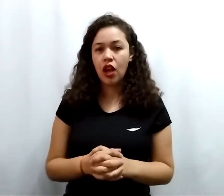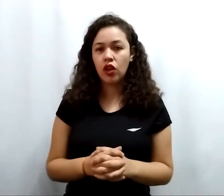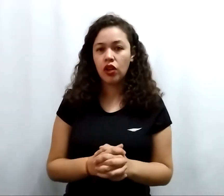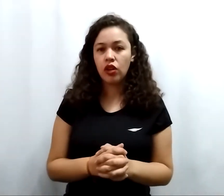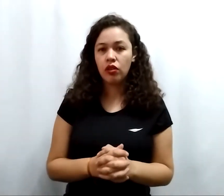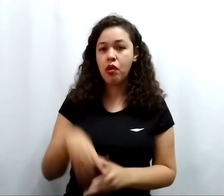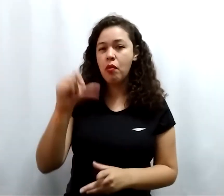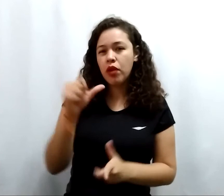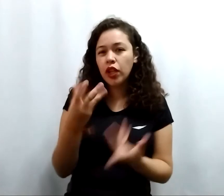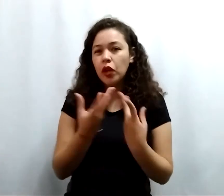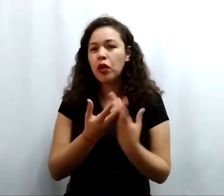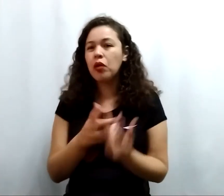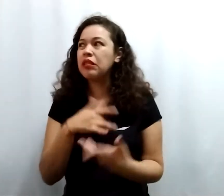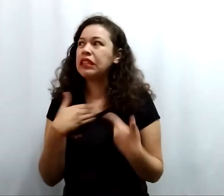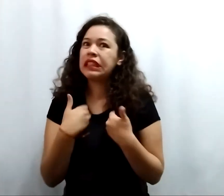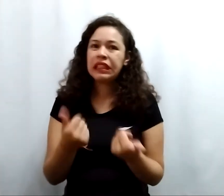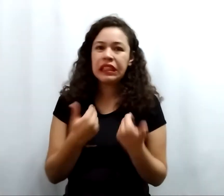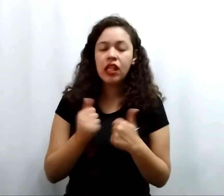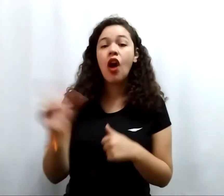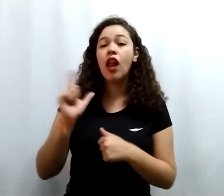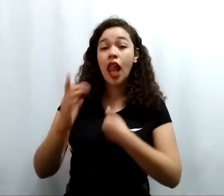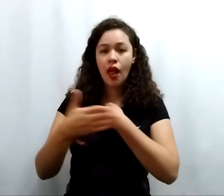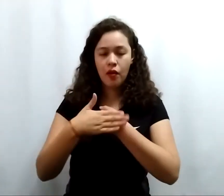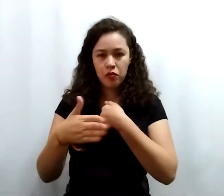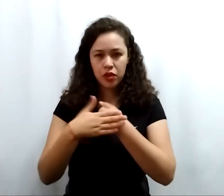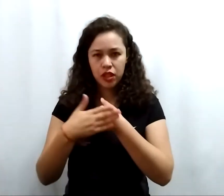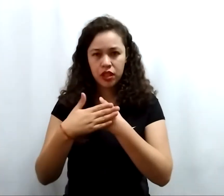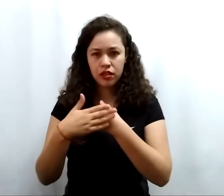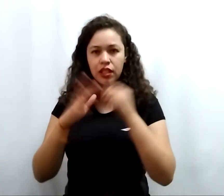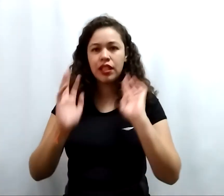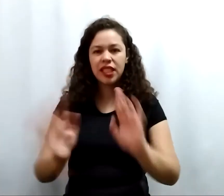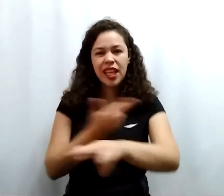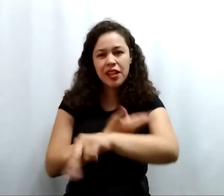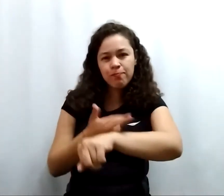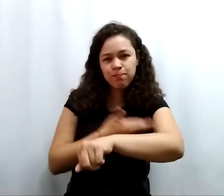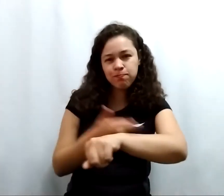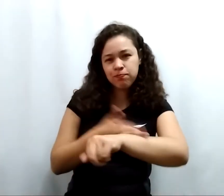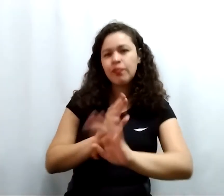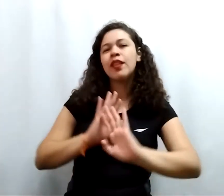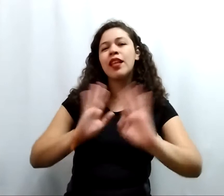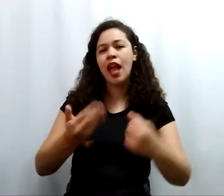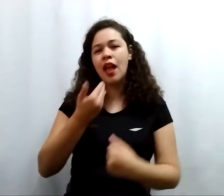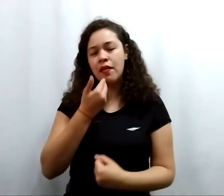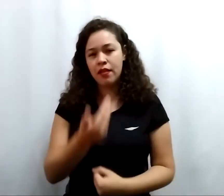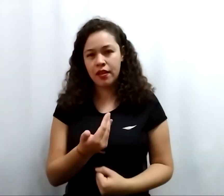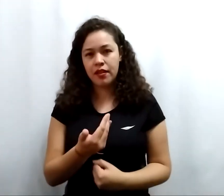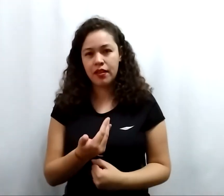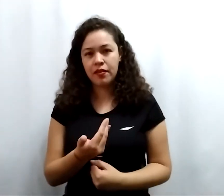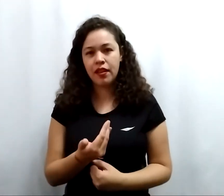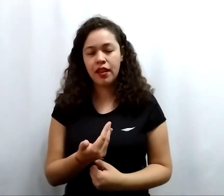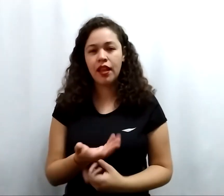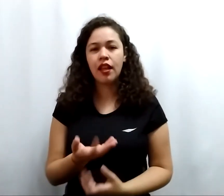poco, pero bueno, esperando que en las siguientes sesiones podamos como resolver esta parte para que pues podamos